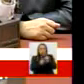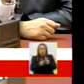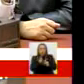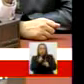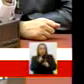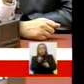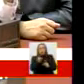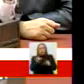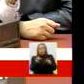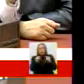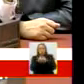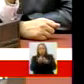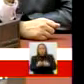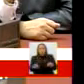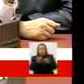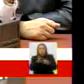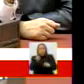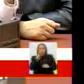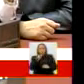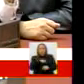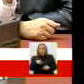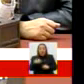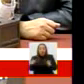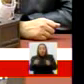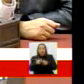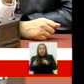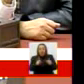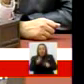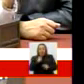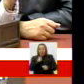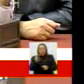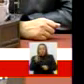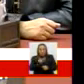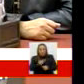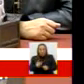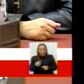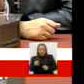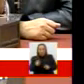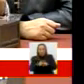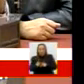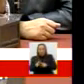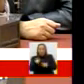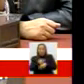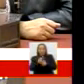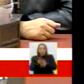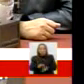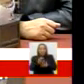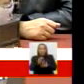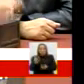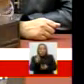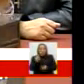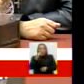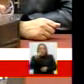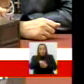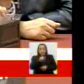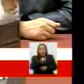muy político, presidido por un miembro de la mesa directiva, por lo general es el presidente, y ellos tienen una forma de votar muy especial. No es un voto por